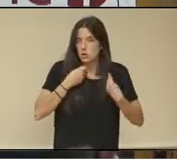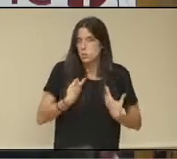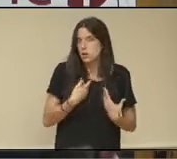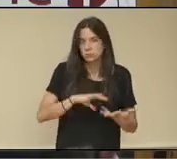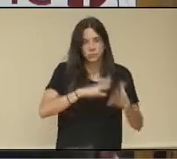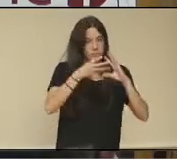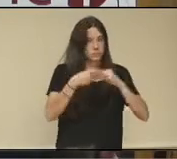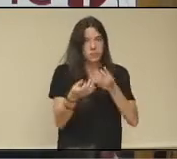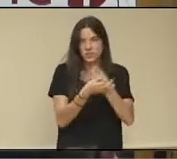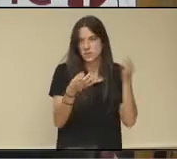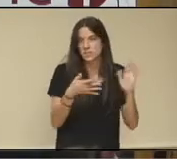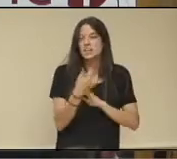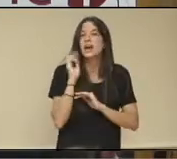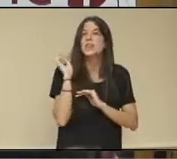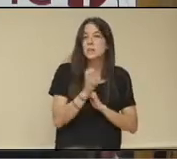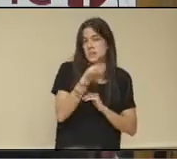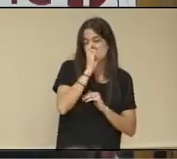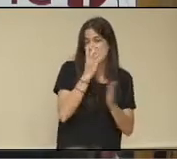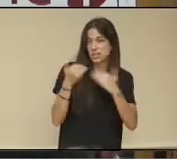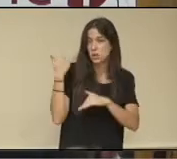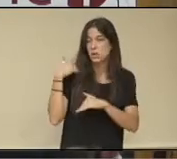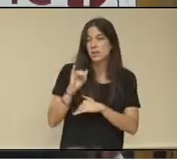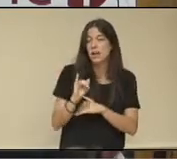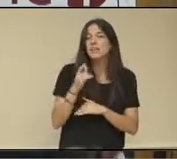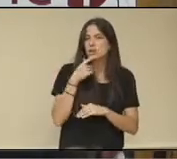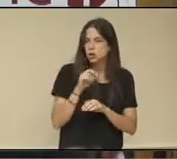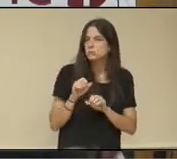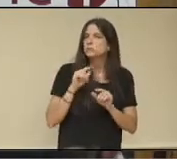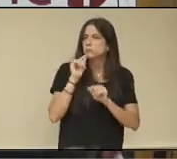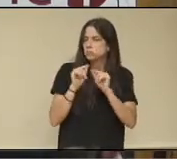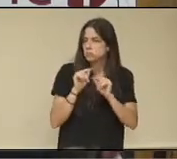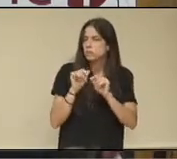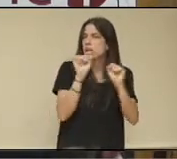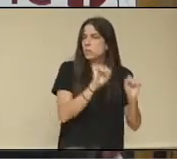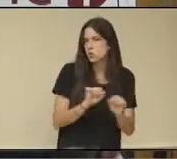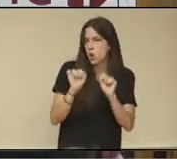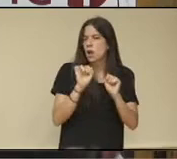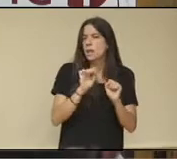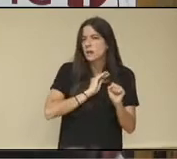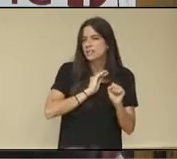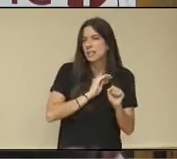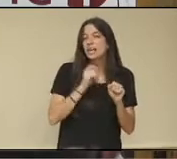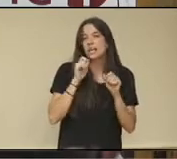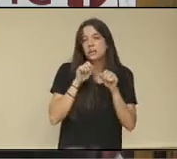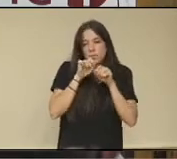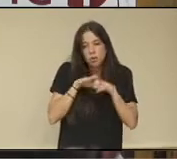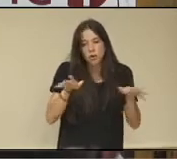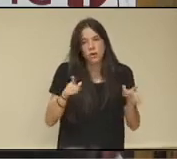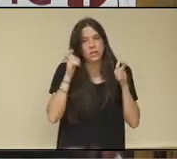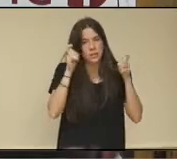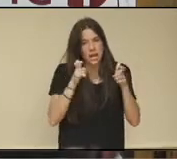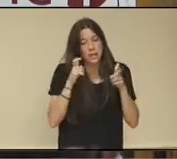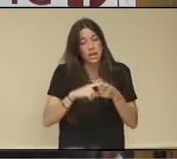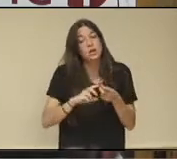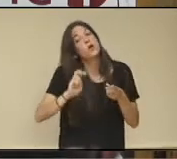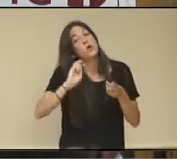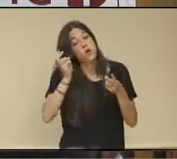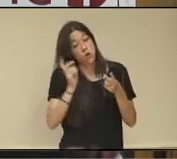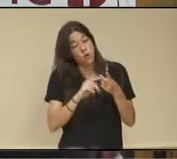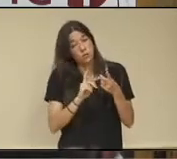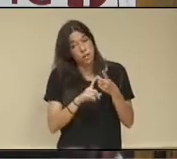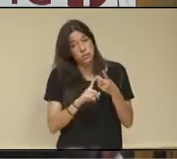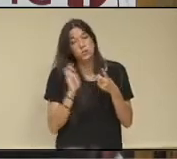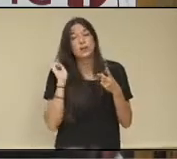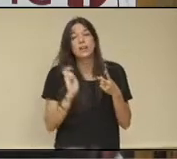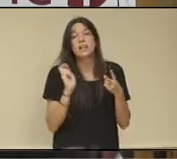antiguas que son muy inmunógenas y tardan en transmitirse, y otras que son los linajes que serían las